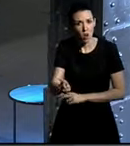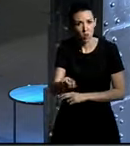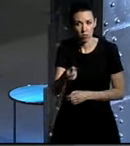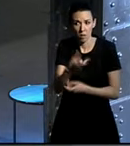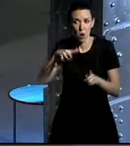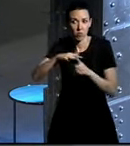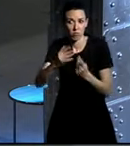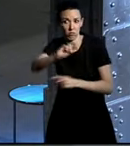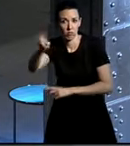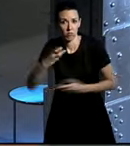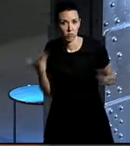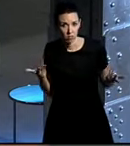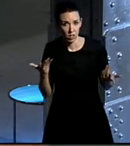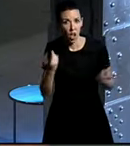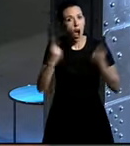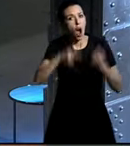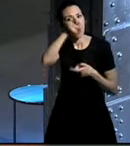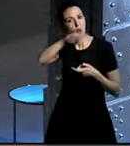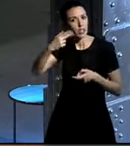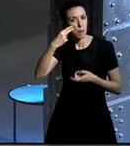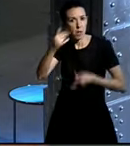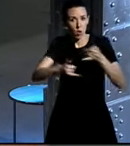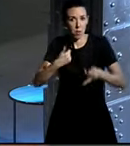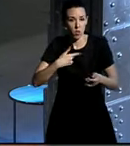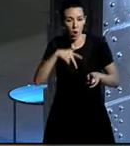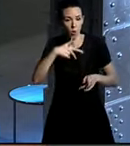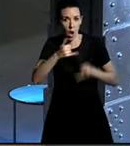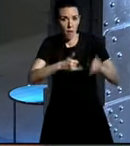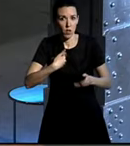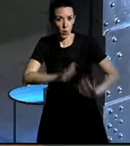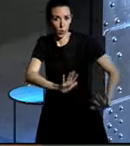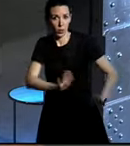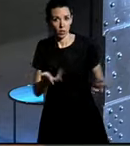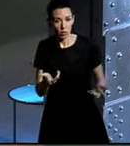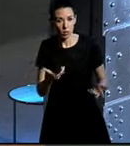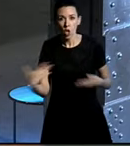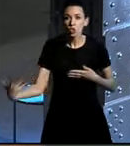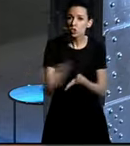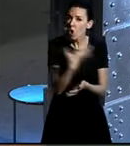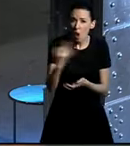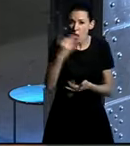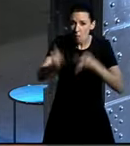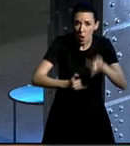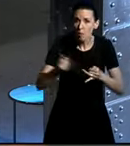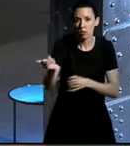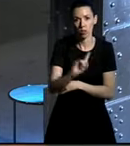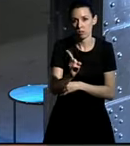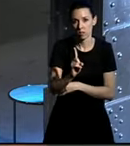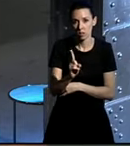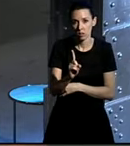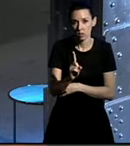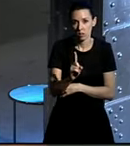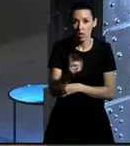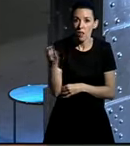circunstancias. Yo entiendo que hay gente a la que le dará miedo ir en bici y no tiene por qué ir en bici. Como te he dicho antes, yo no creo que todos debamos ir en bici. Lo que sí debemos es disponer